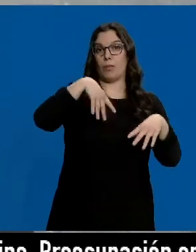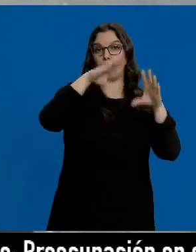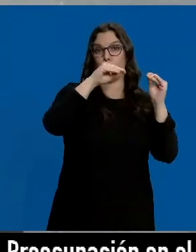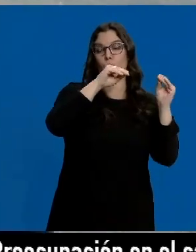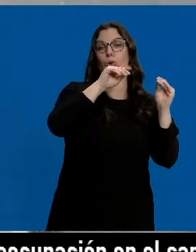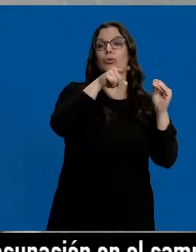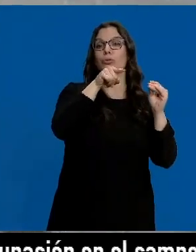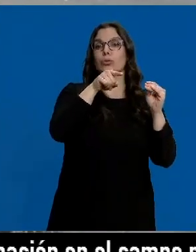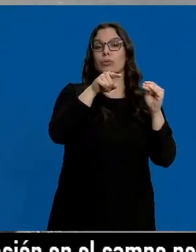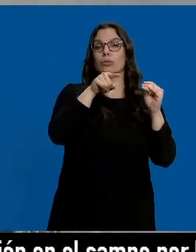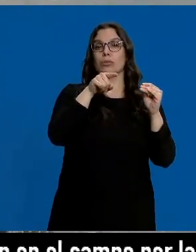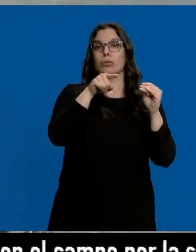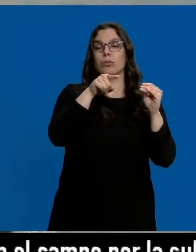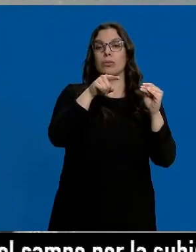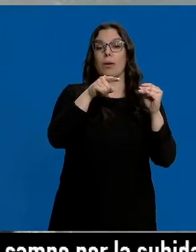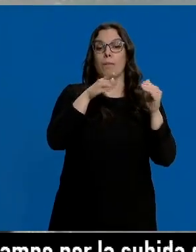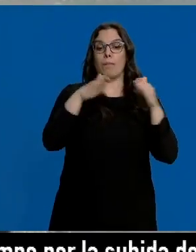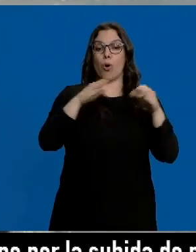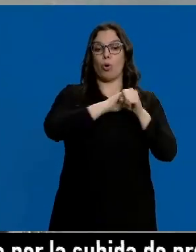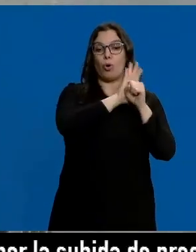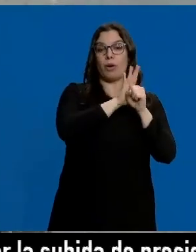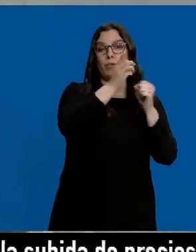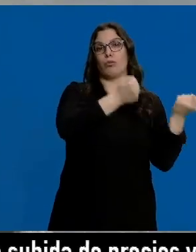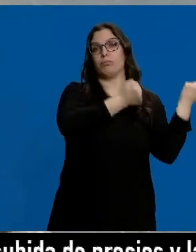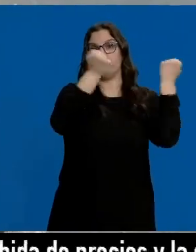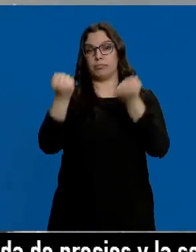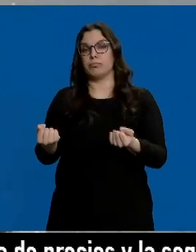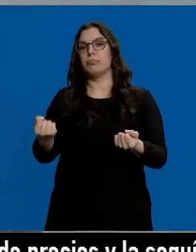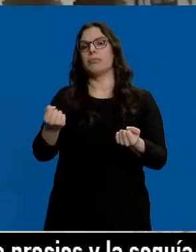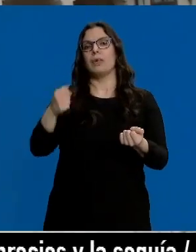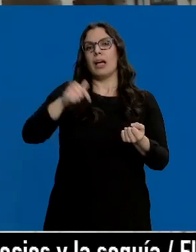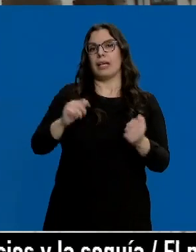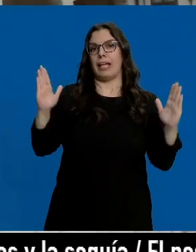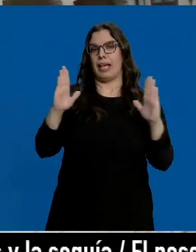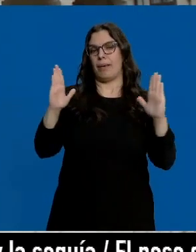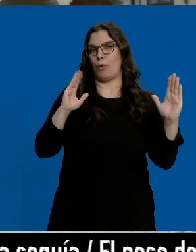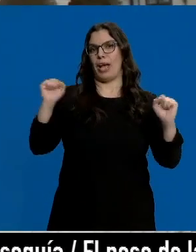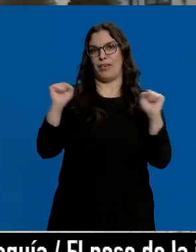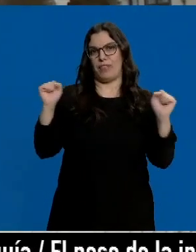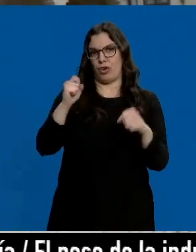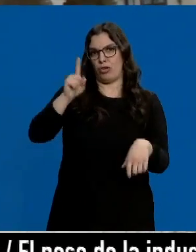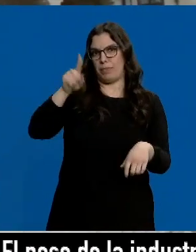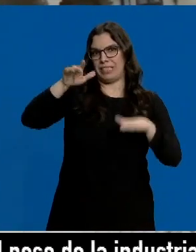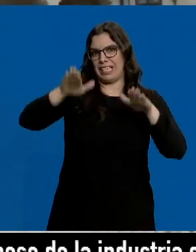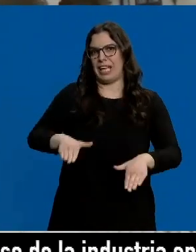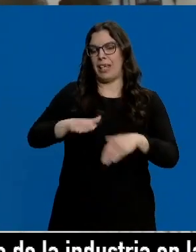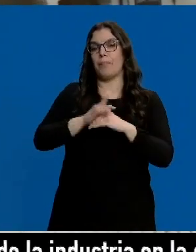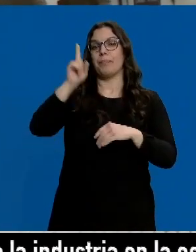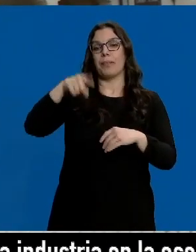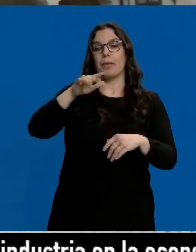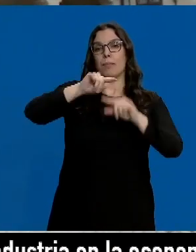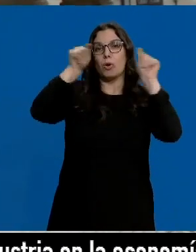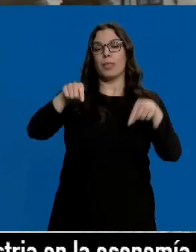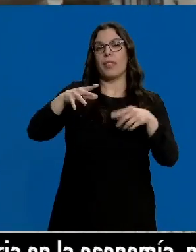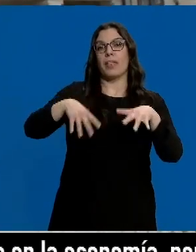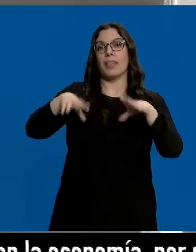pasado desde que empezó la pandemia, se han pasado aquí todo el invierno. También fueron la última zona de la provincia de Burgos